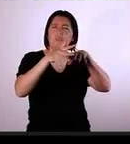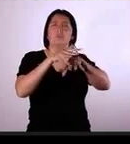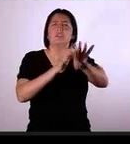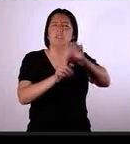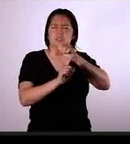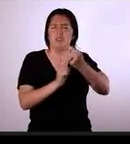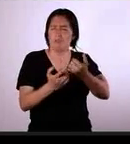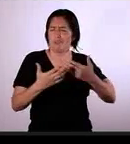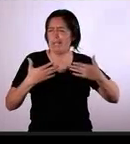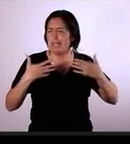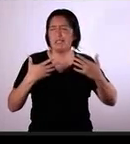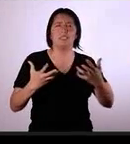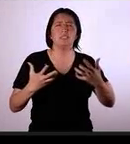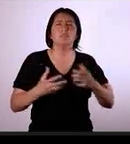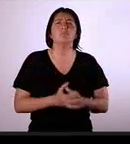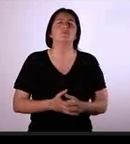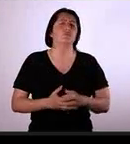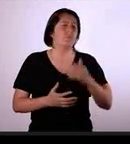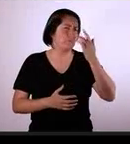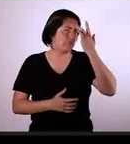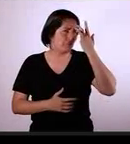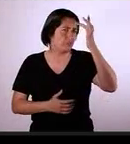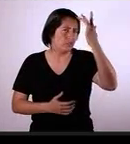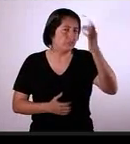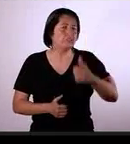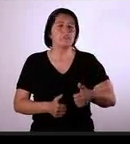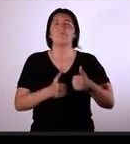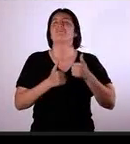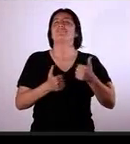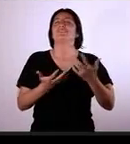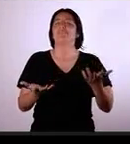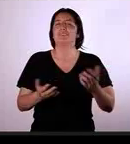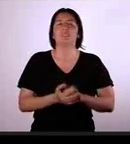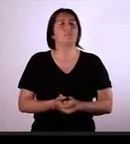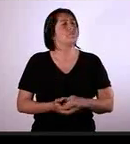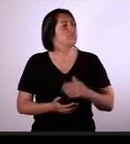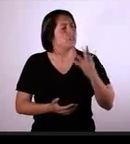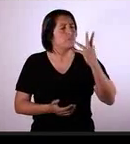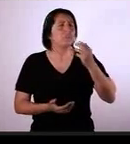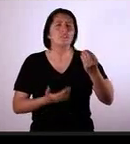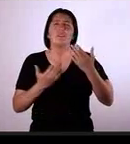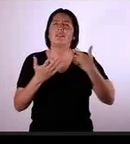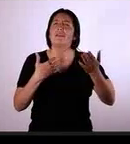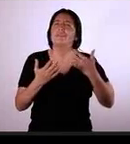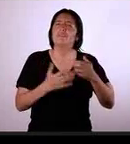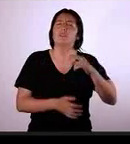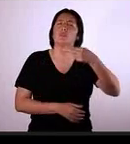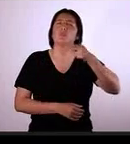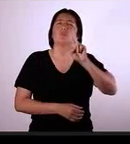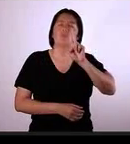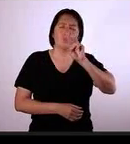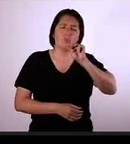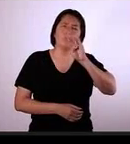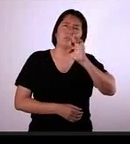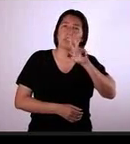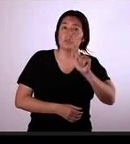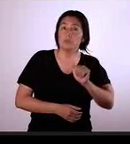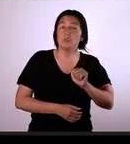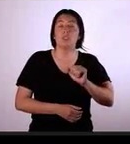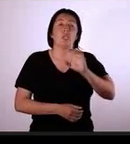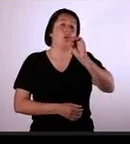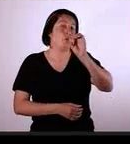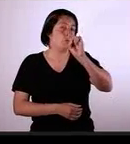la sociedad con ánimo, con inteligencia y con buen humor. Amigos, qué bonita la entrevista con Humberto Cheput de